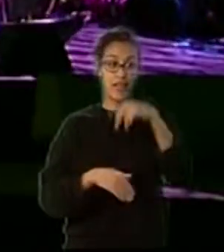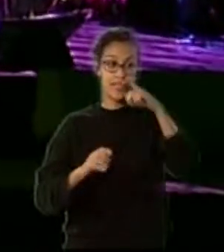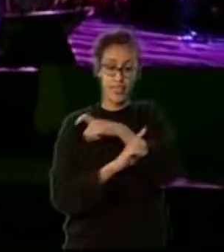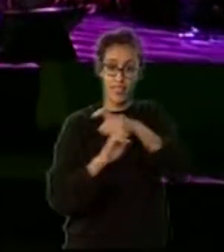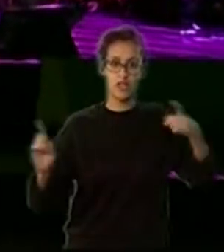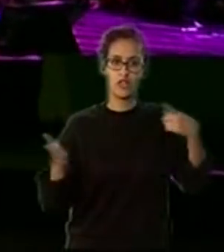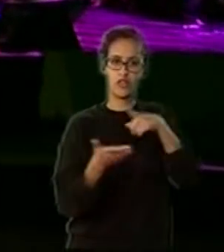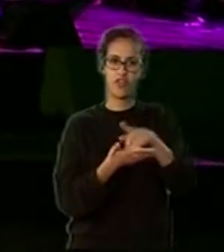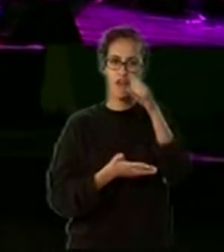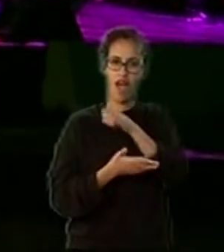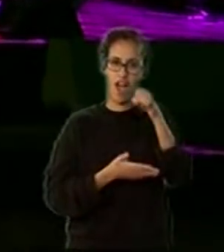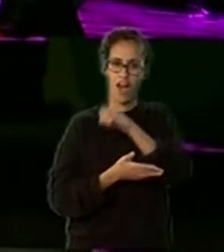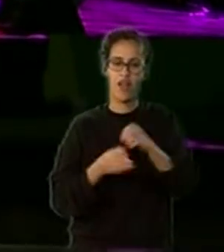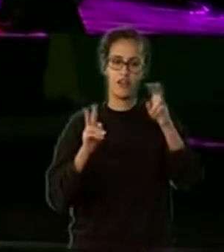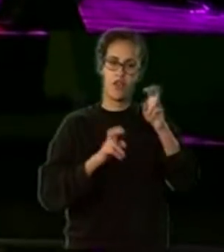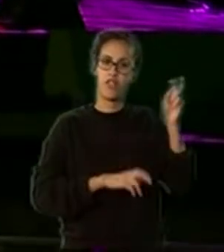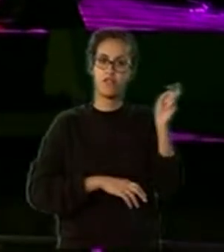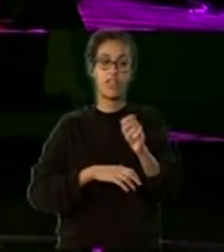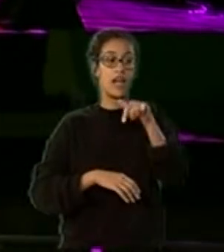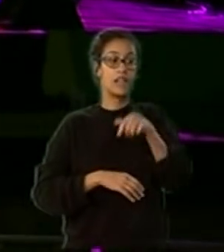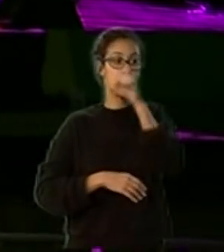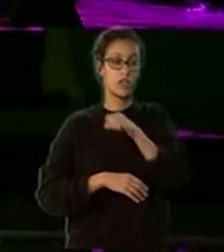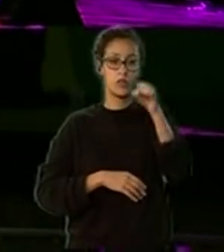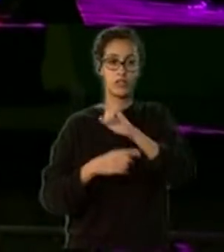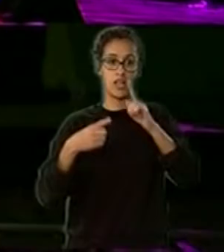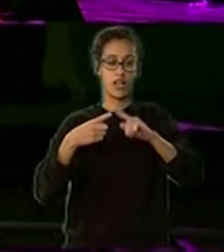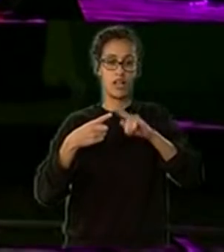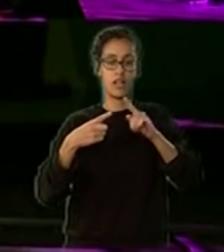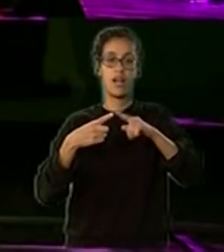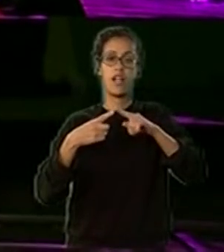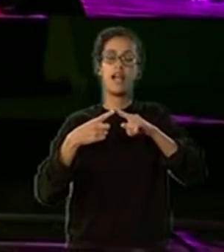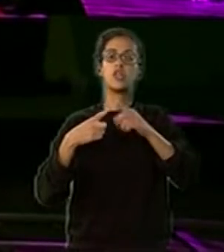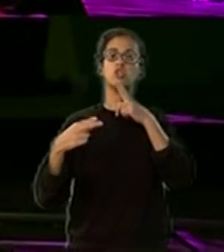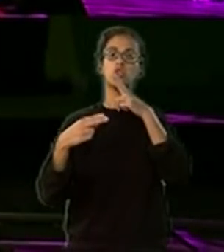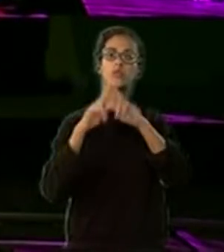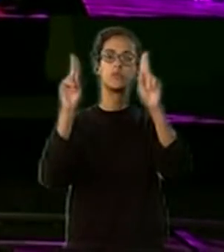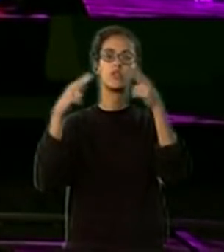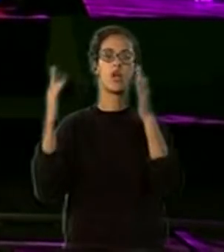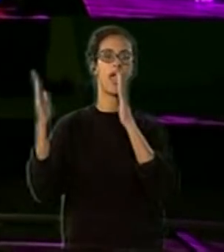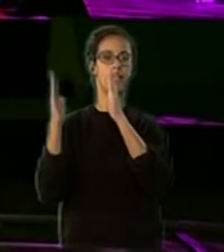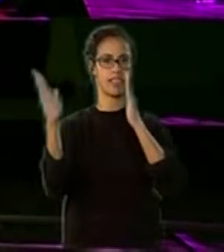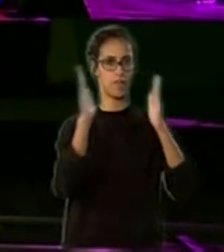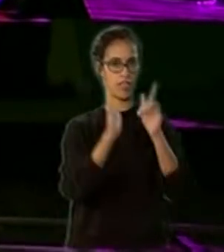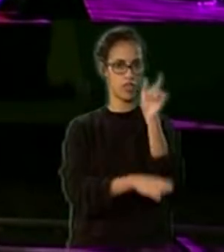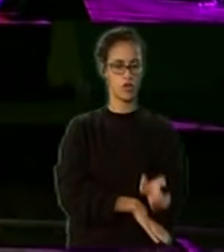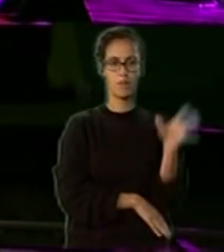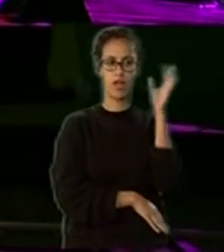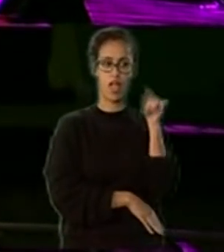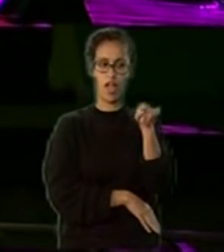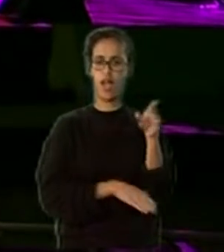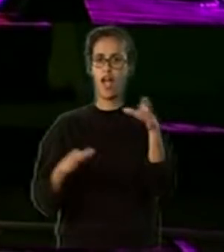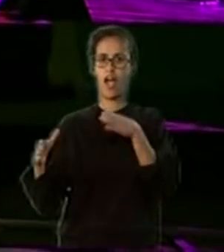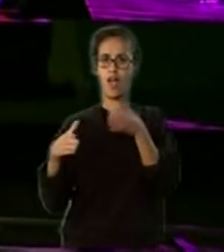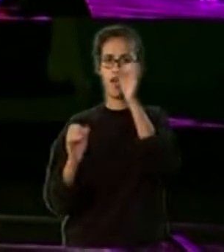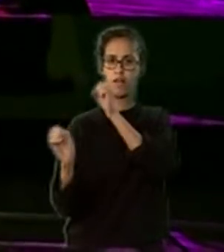y todo comenzó bailando, es el primer de los temas que nos van a traer, y las etapas de una mujer. Ellas vienen con un montón de ganas, y además